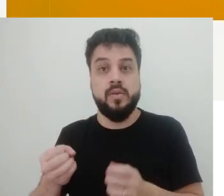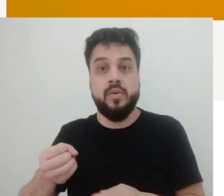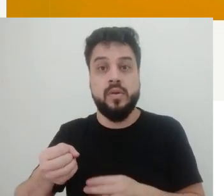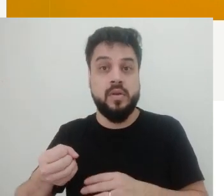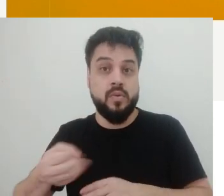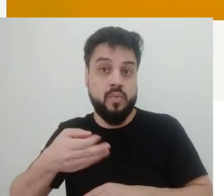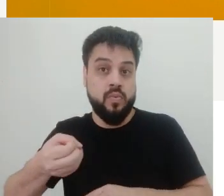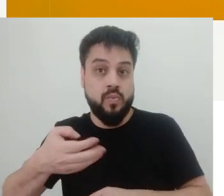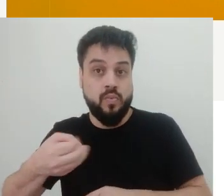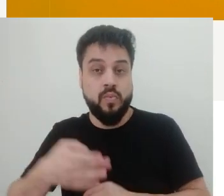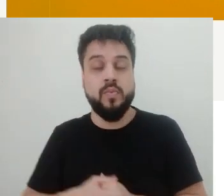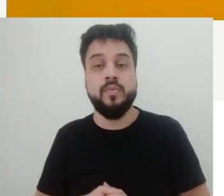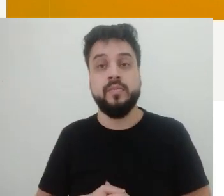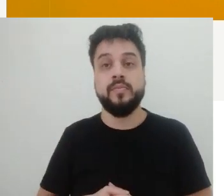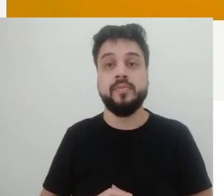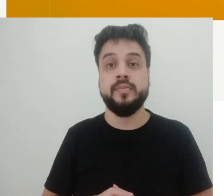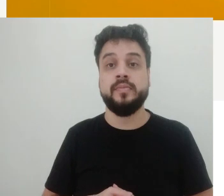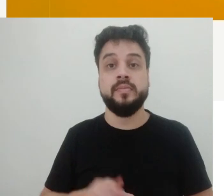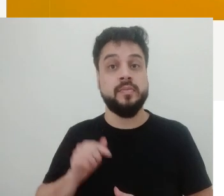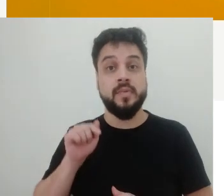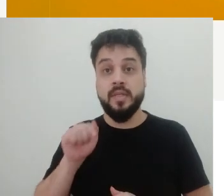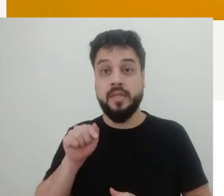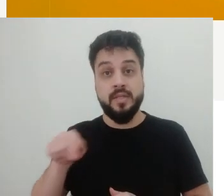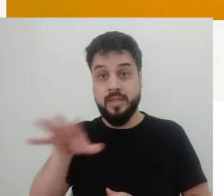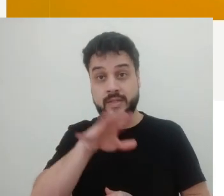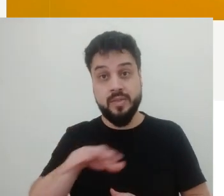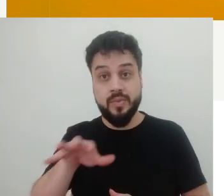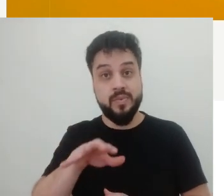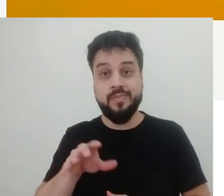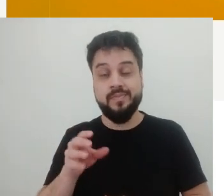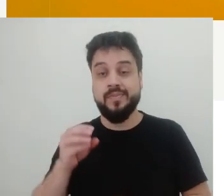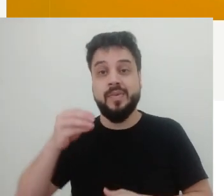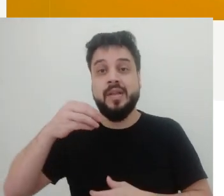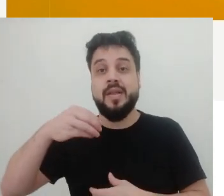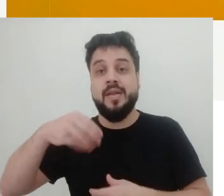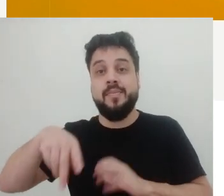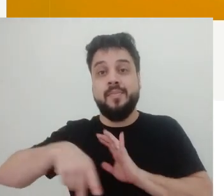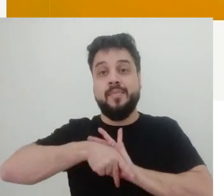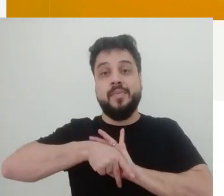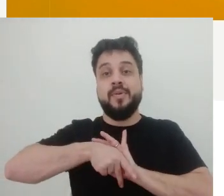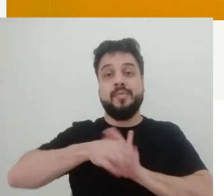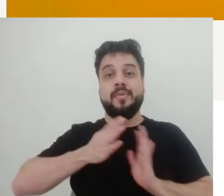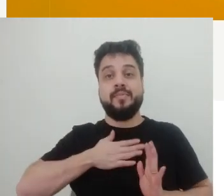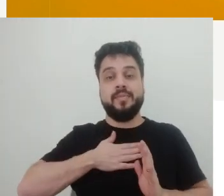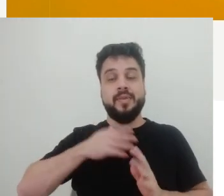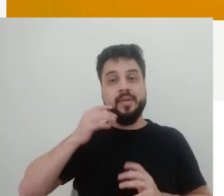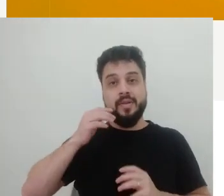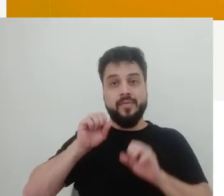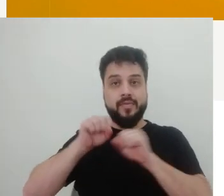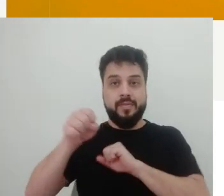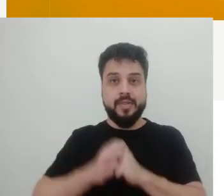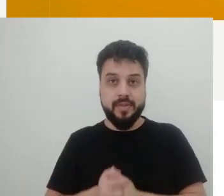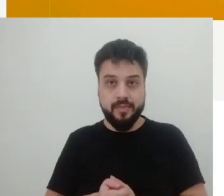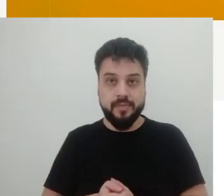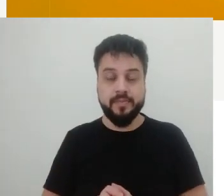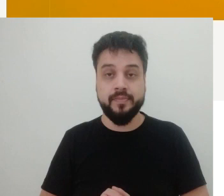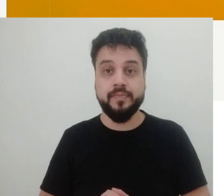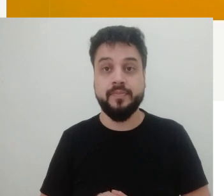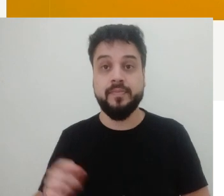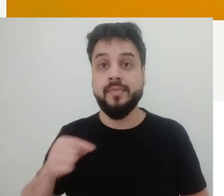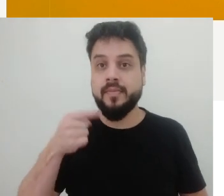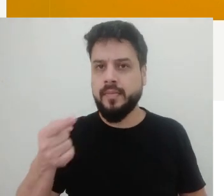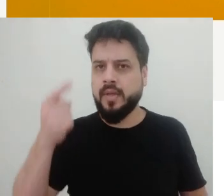imposible no dar cuenta del pensamiento femenino y feminista. Debo decir que estos autores